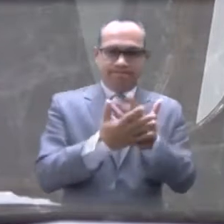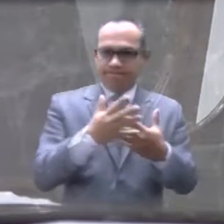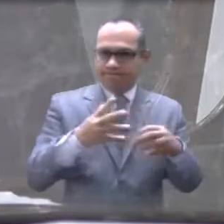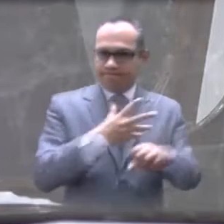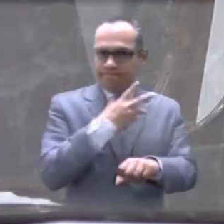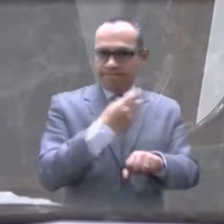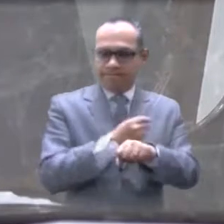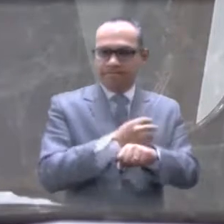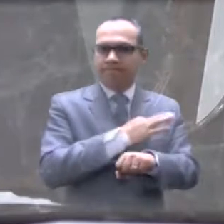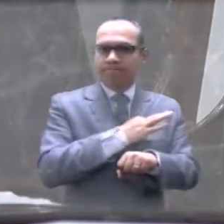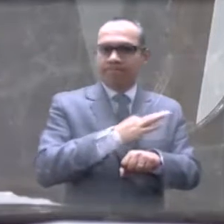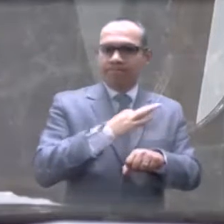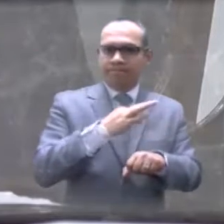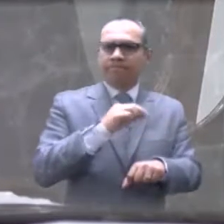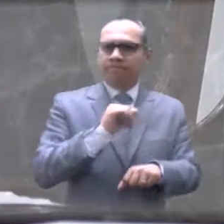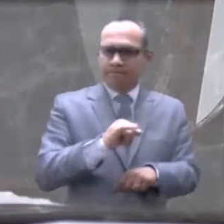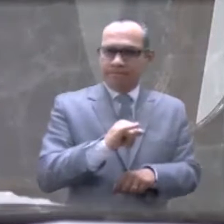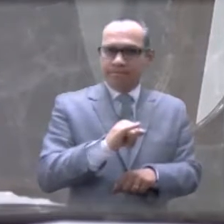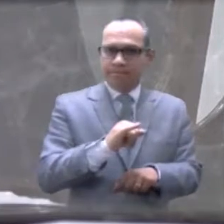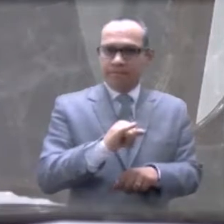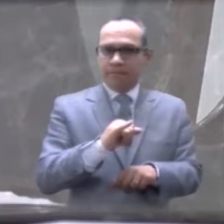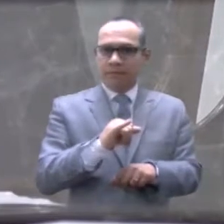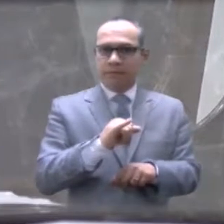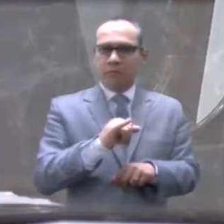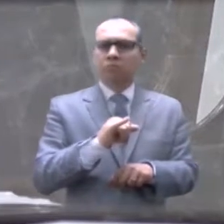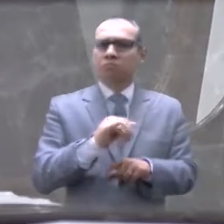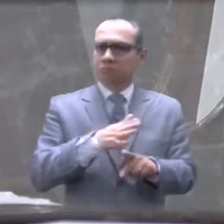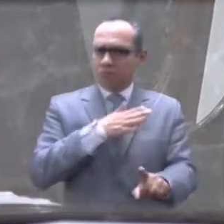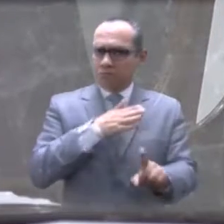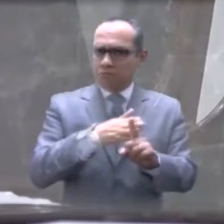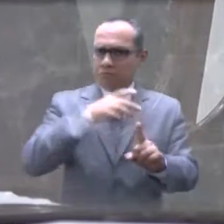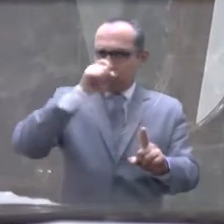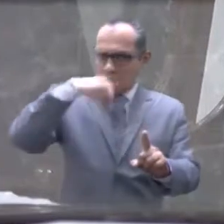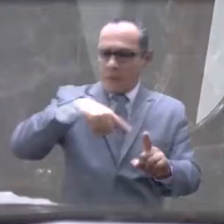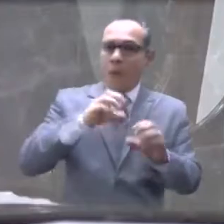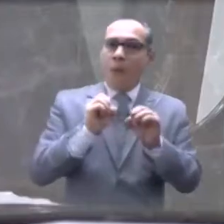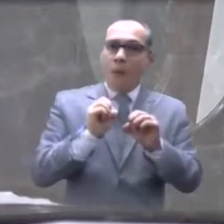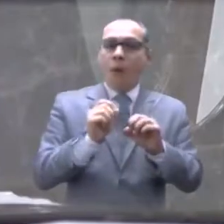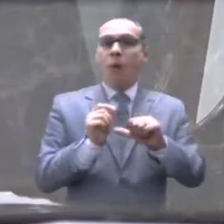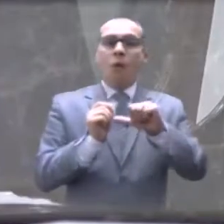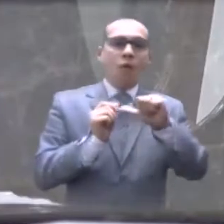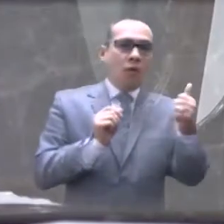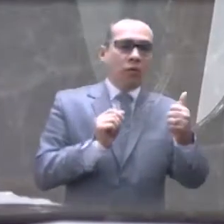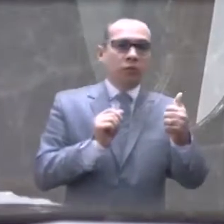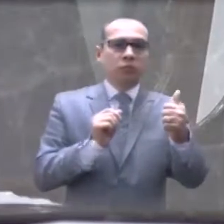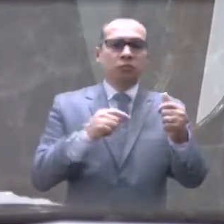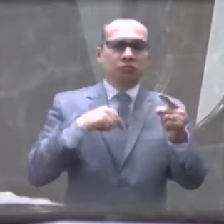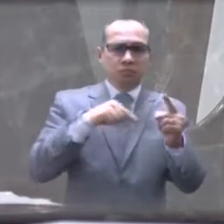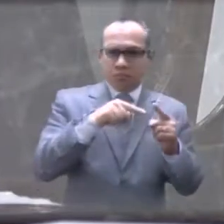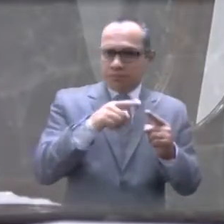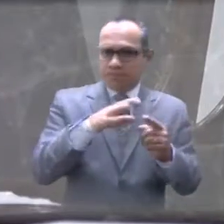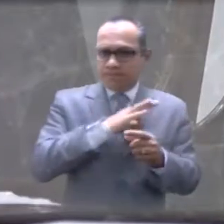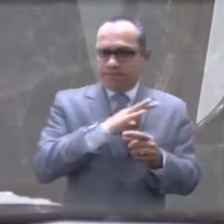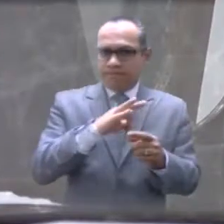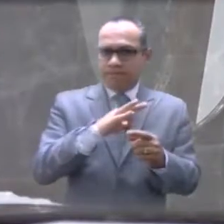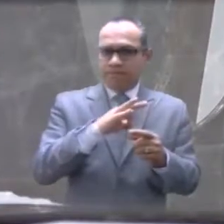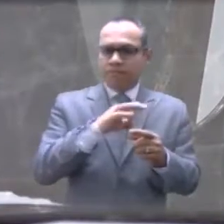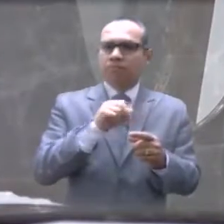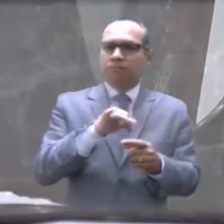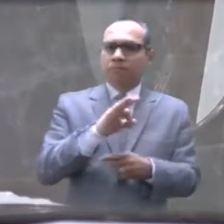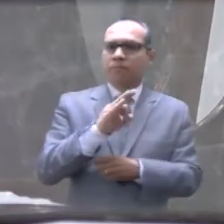de manera directa y o indirecta mediante fideicomisos públicos que el